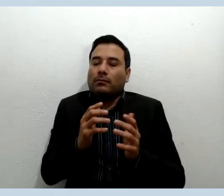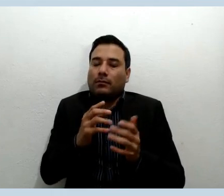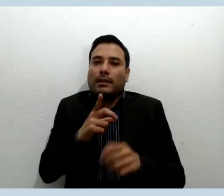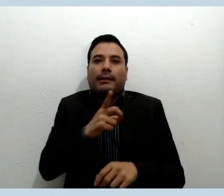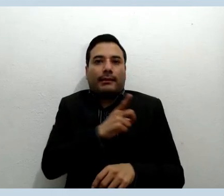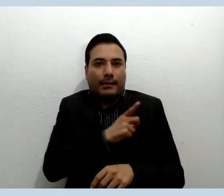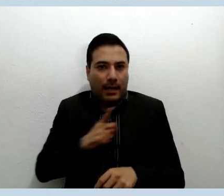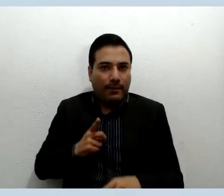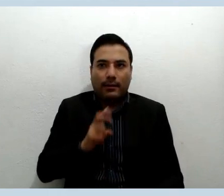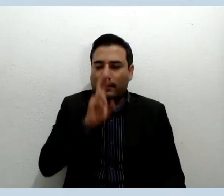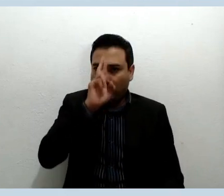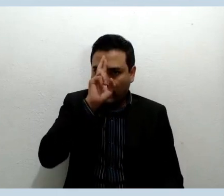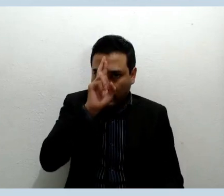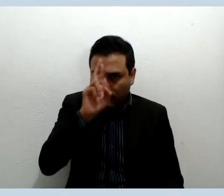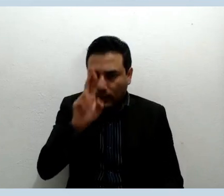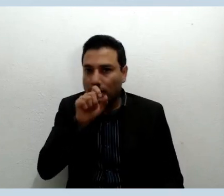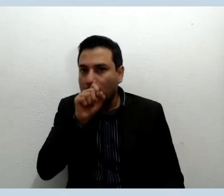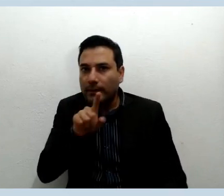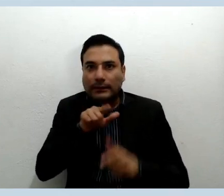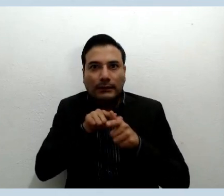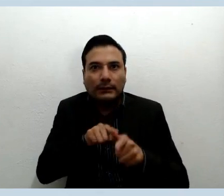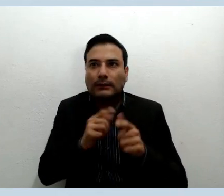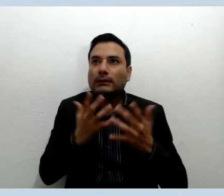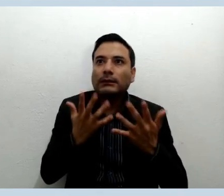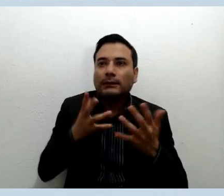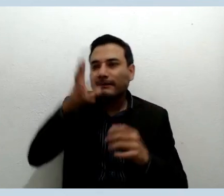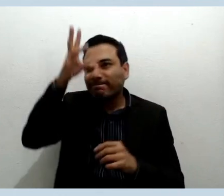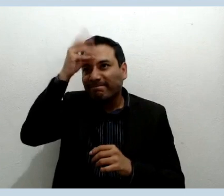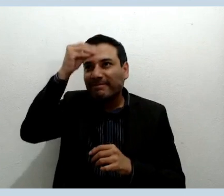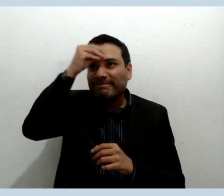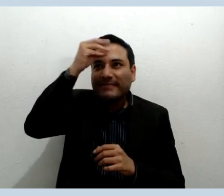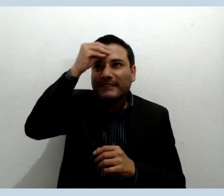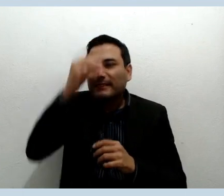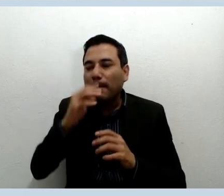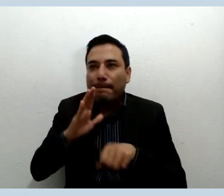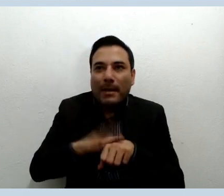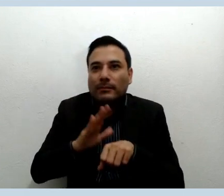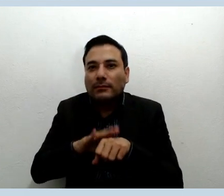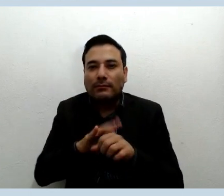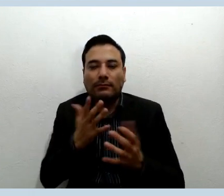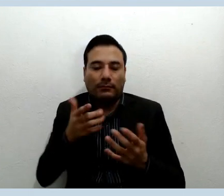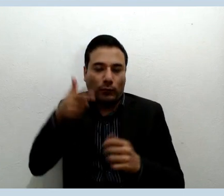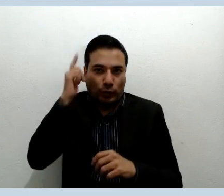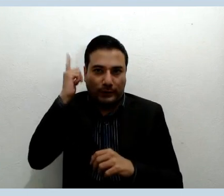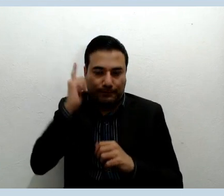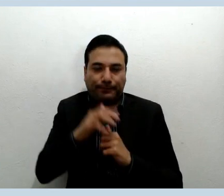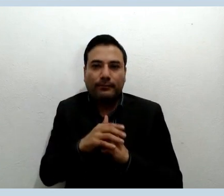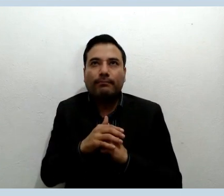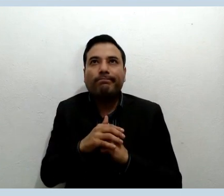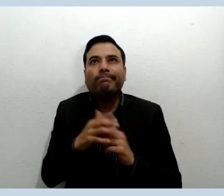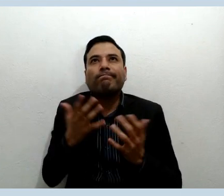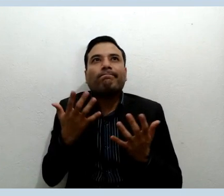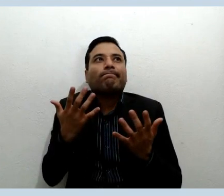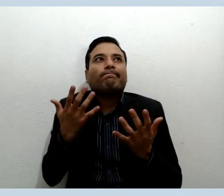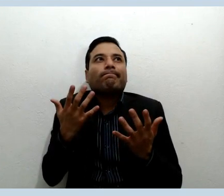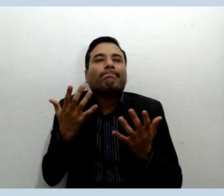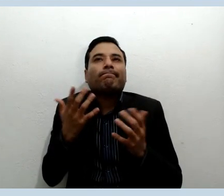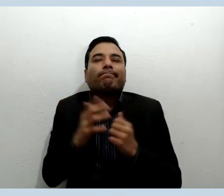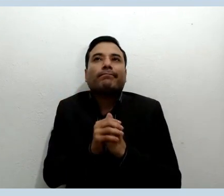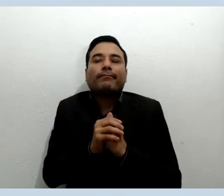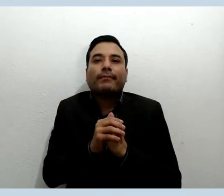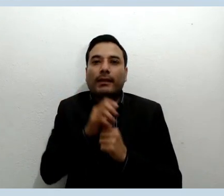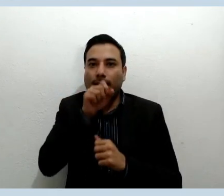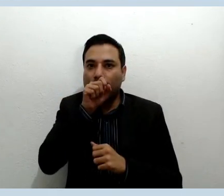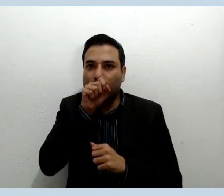mantenga deante también eh Y pues también que se